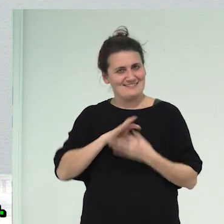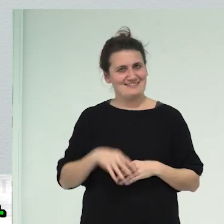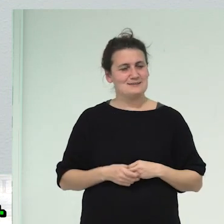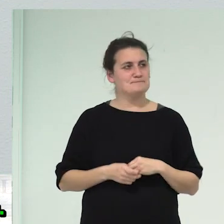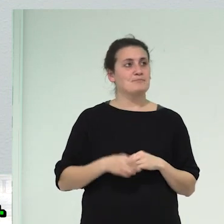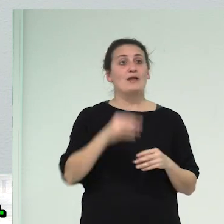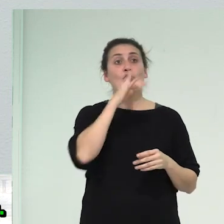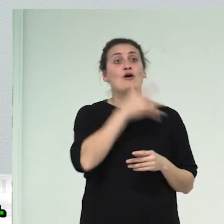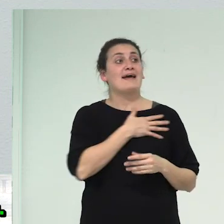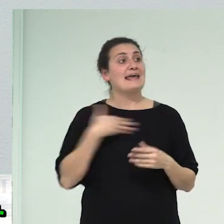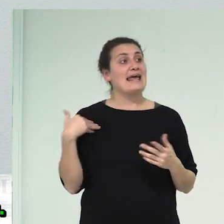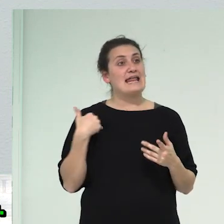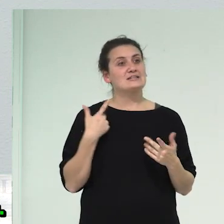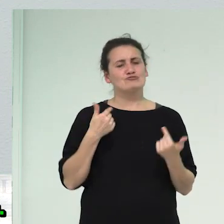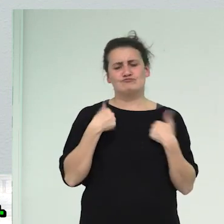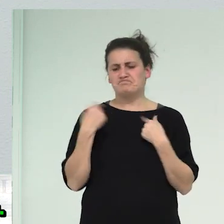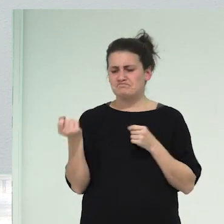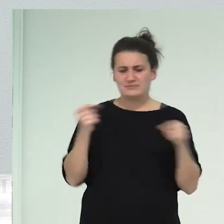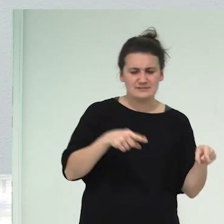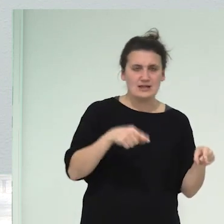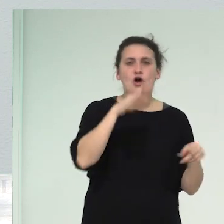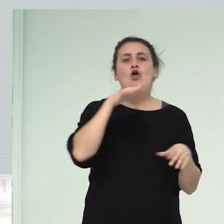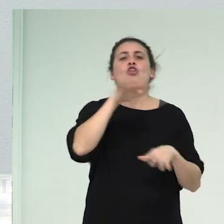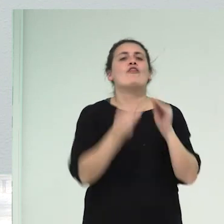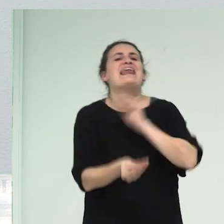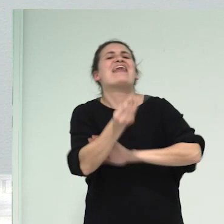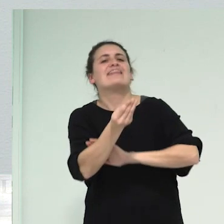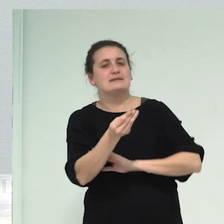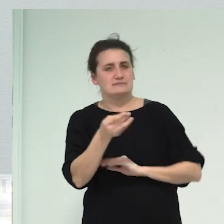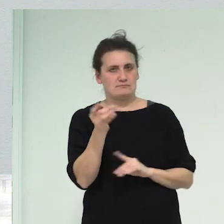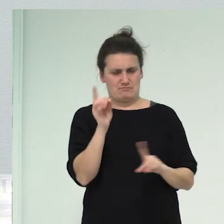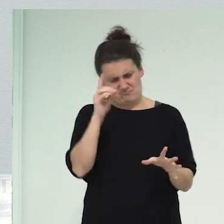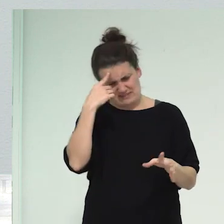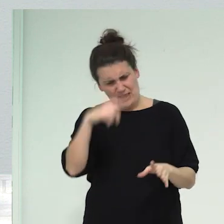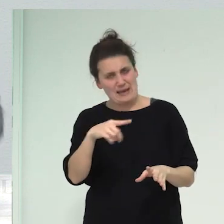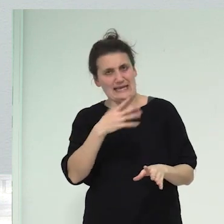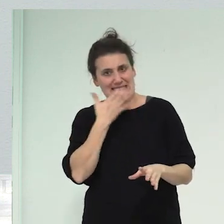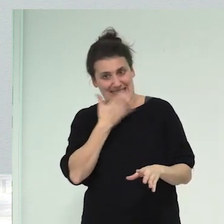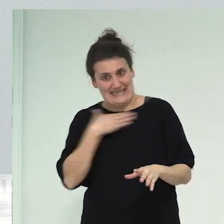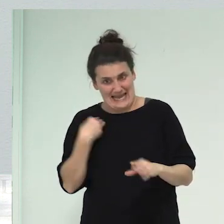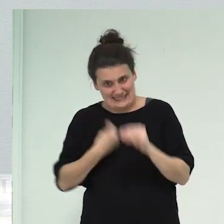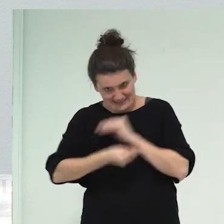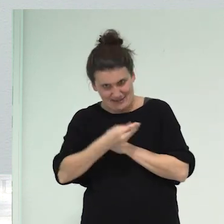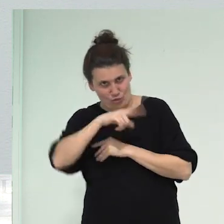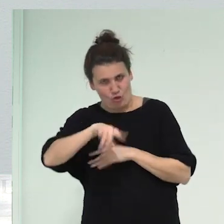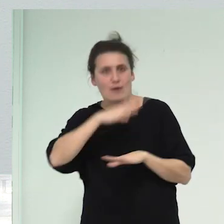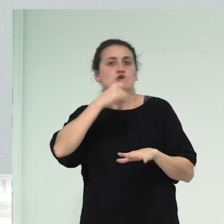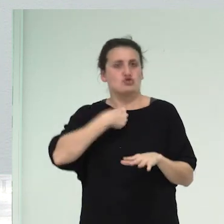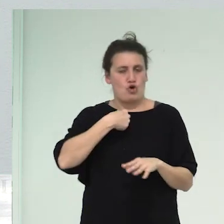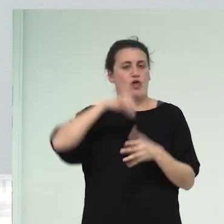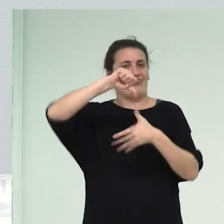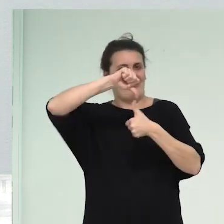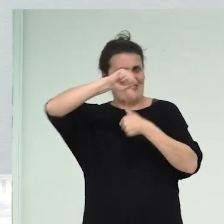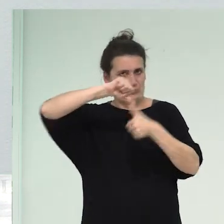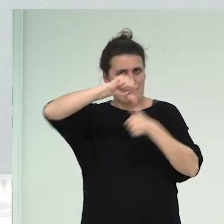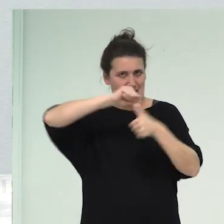Porque lo que quieren saber de dónde venimos, de dónde nacimos. Ah, sí, lo que quieren saber de dónde nací, pues yo nací en Centroamérica, en